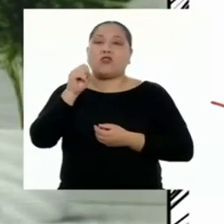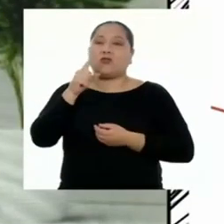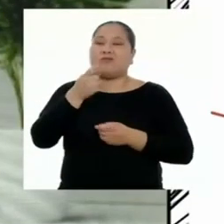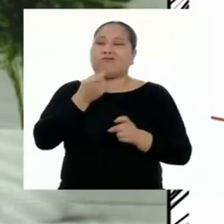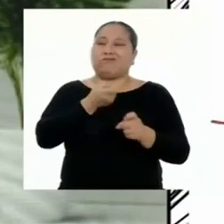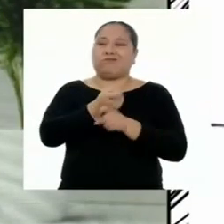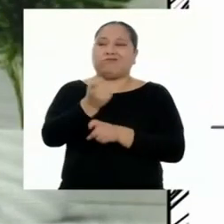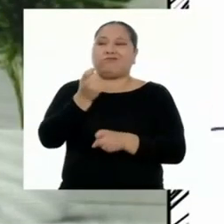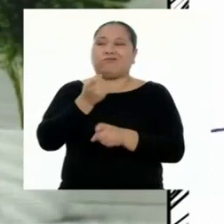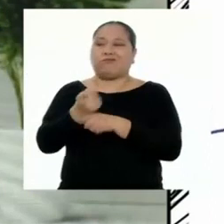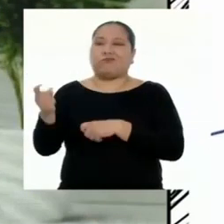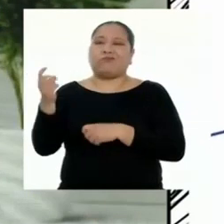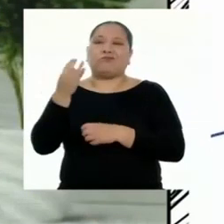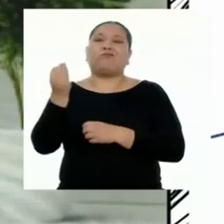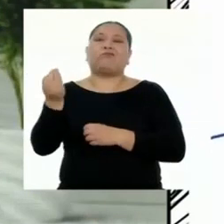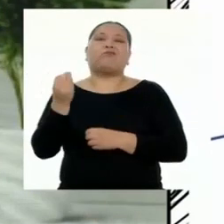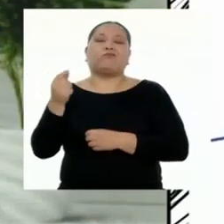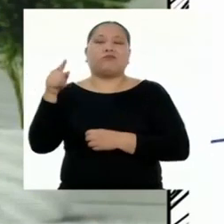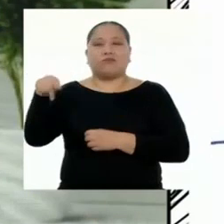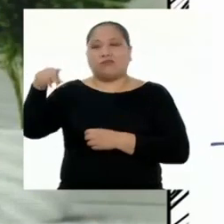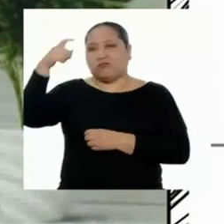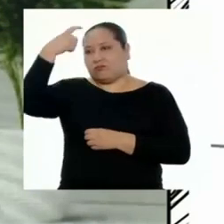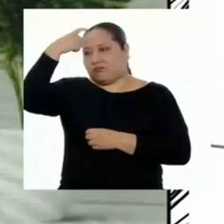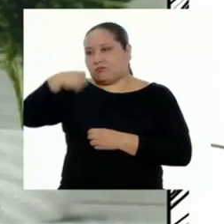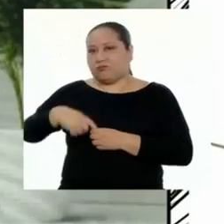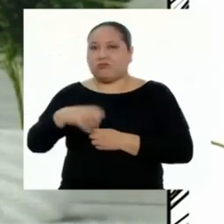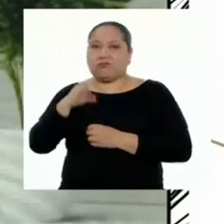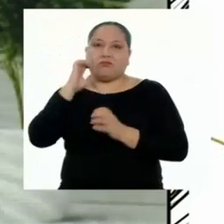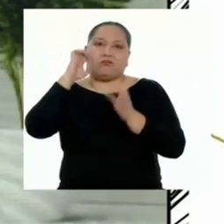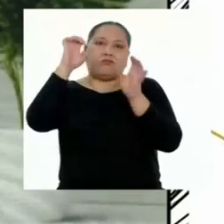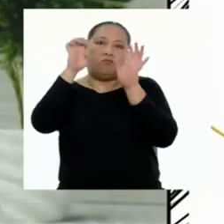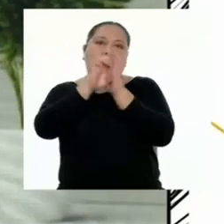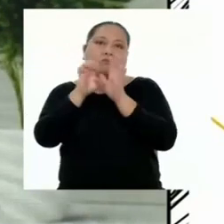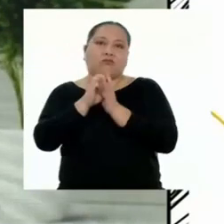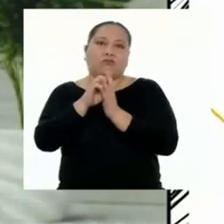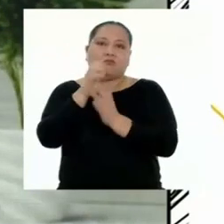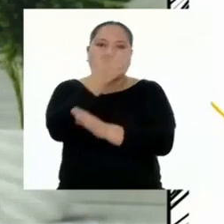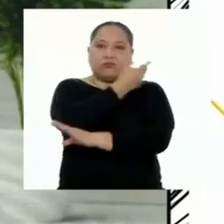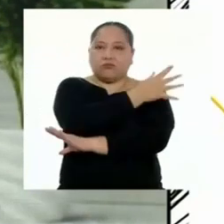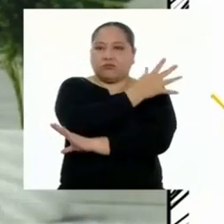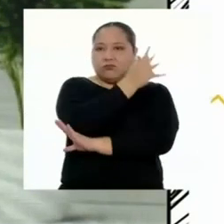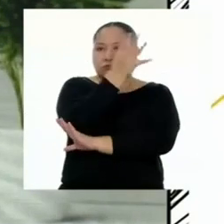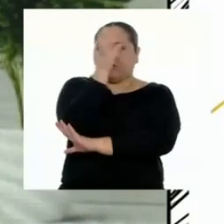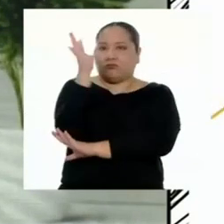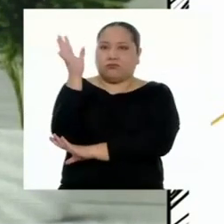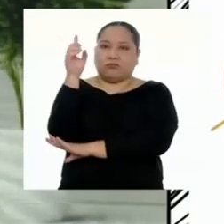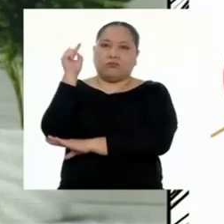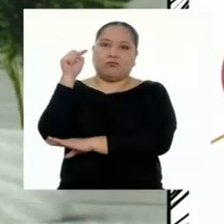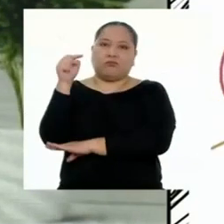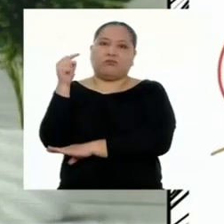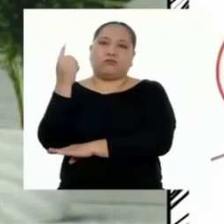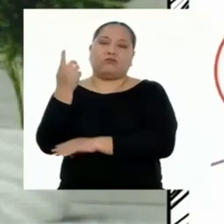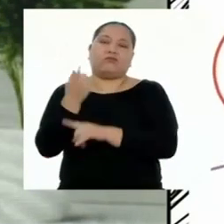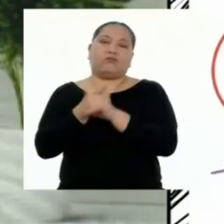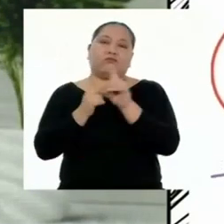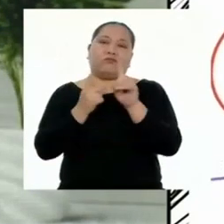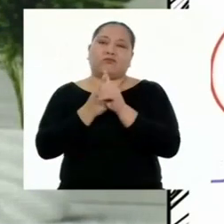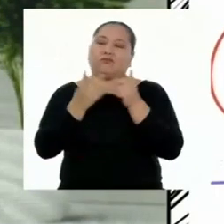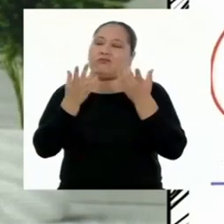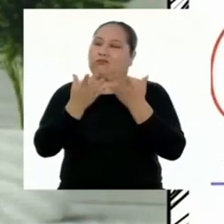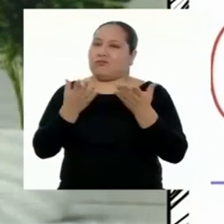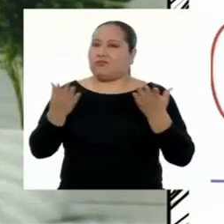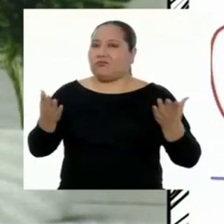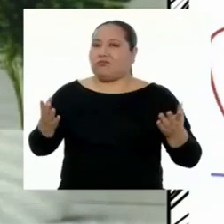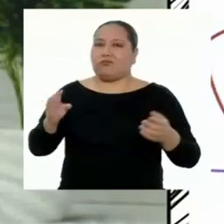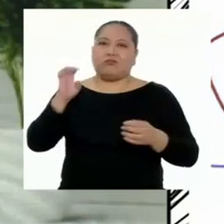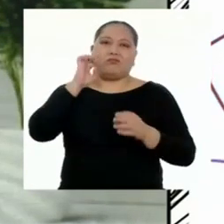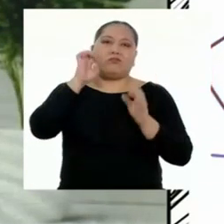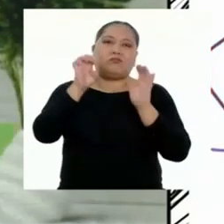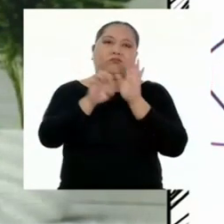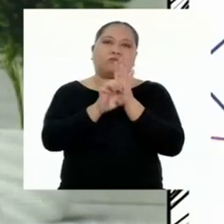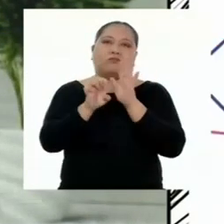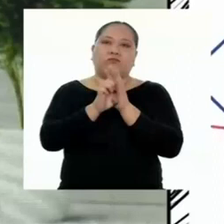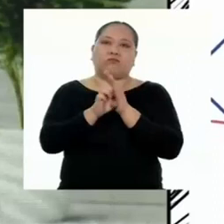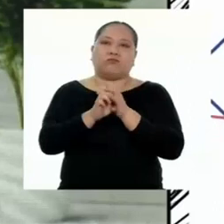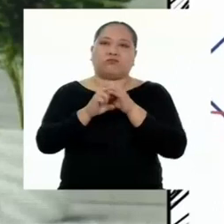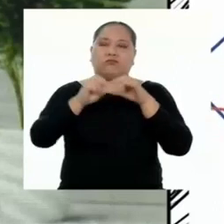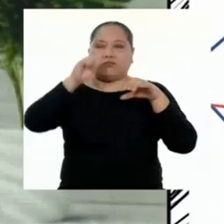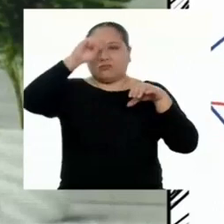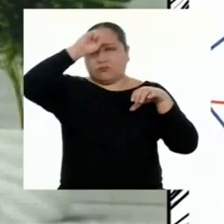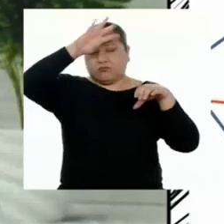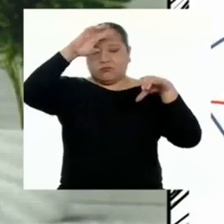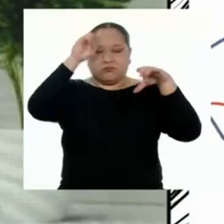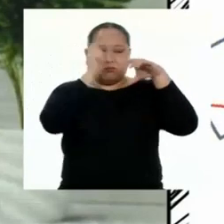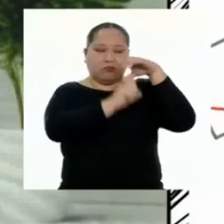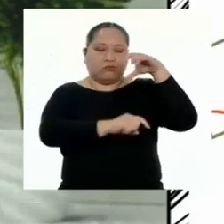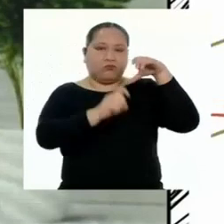grandes afectaciones por la actividad humana, como por ejemplo los bosques, afectados por diversas actividades tales como la